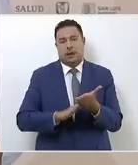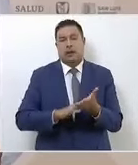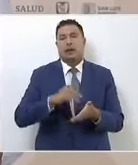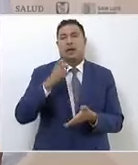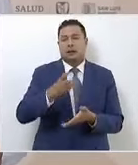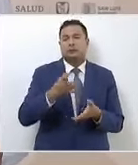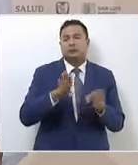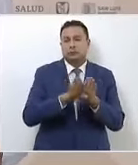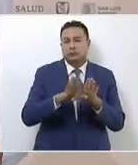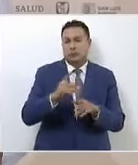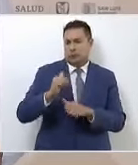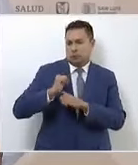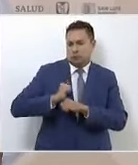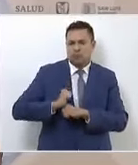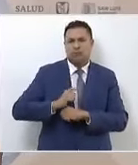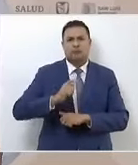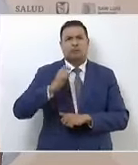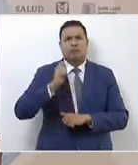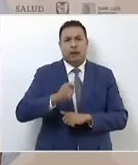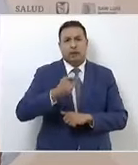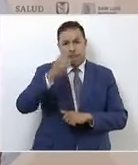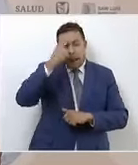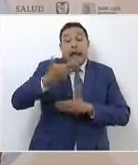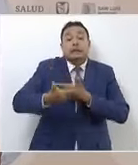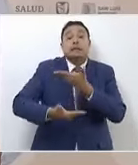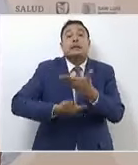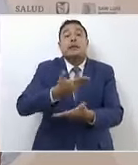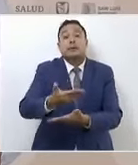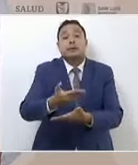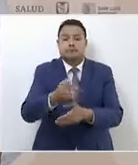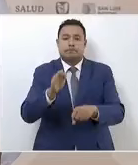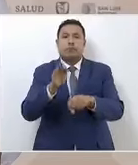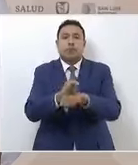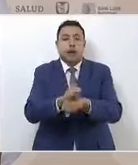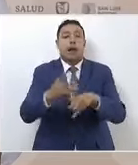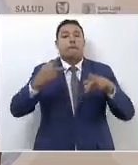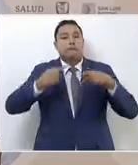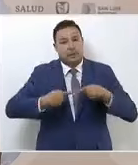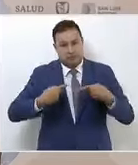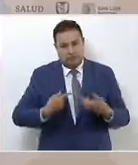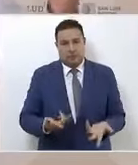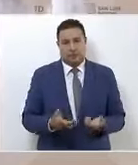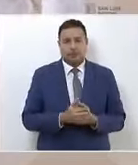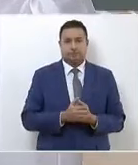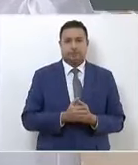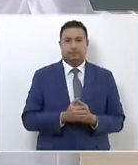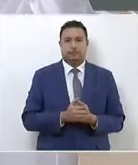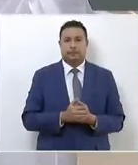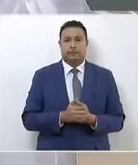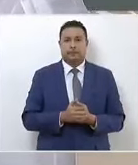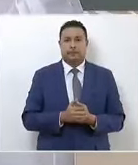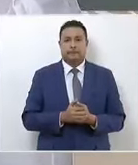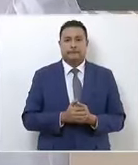convierte en virtud cuando se pone al servicio de los demás. Y